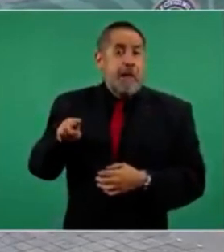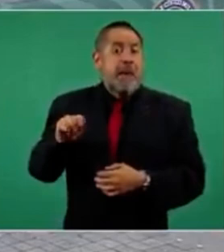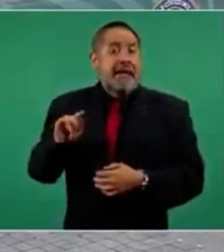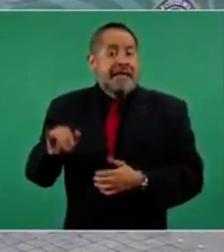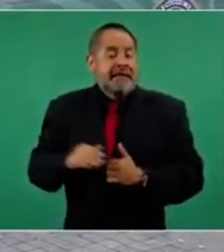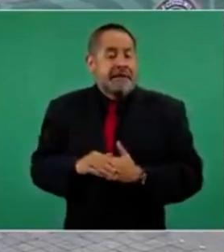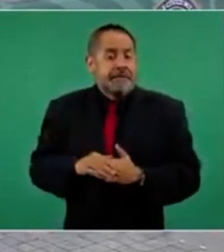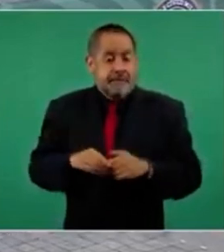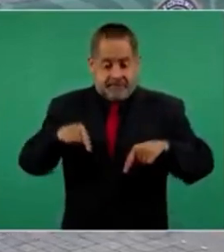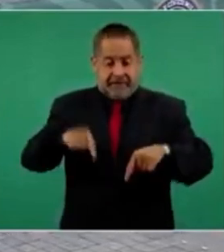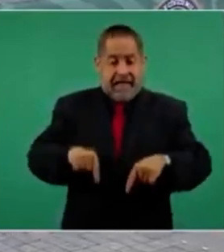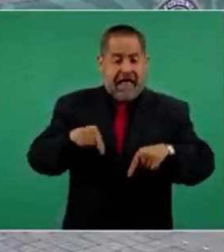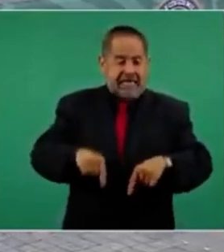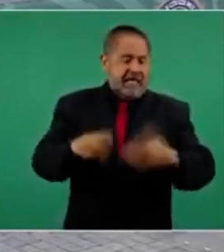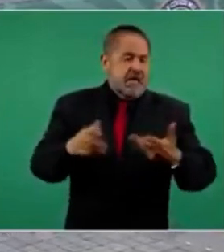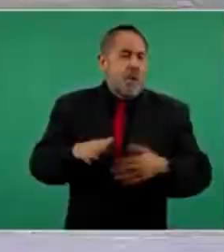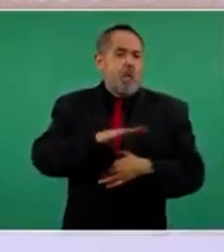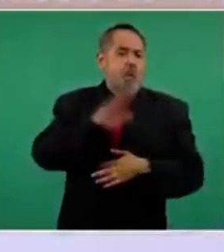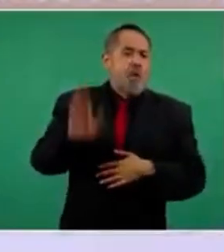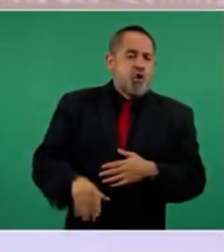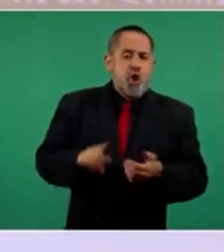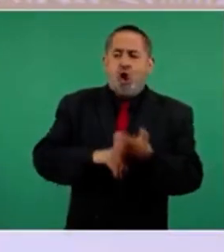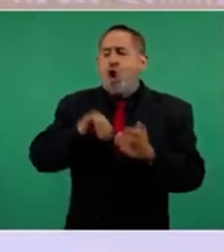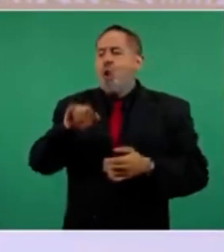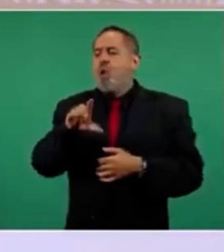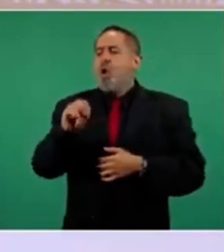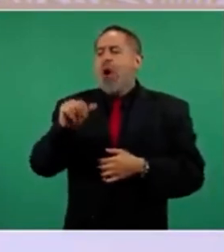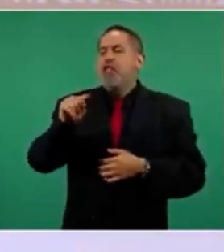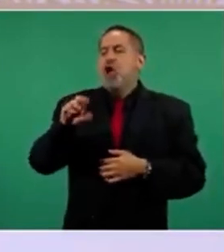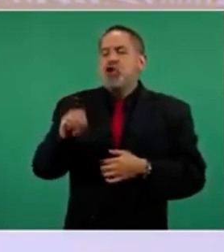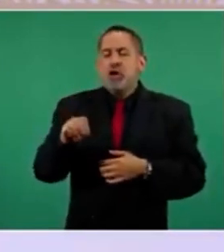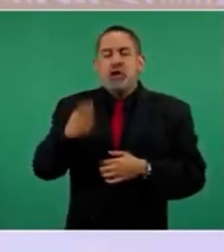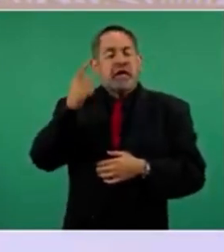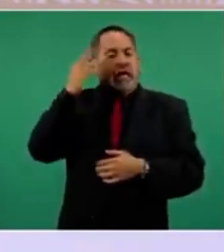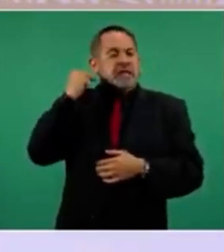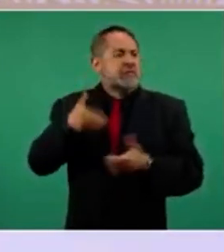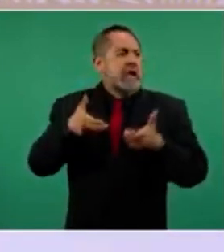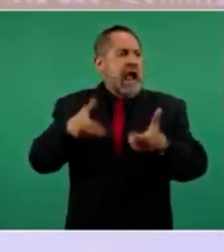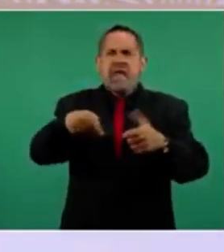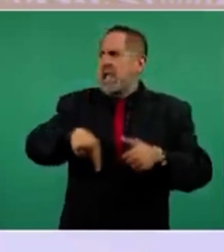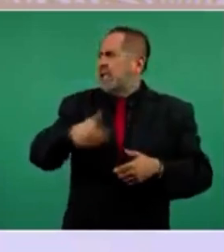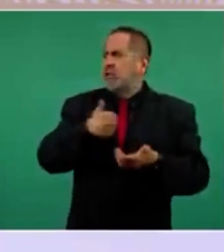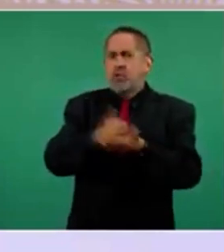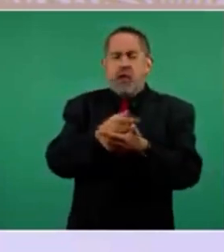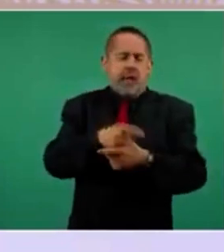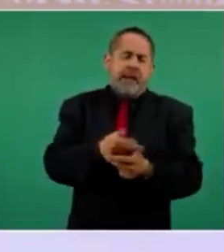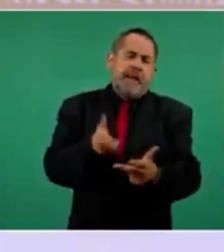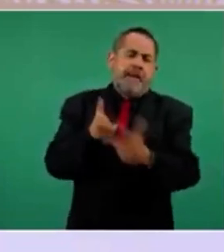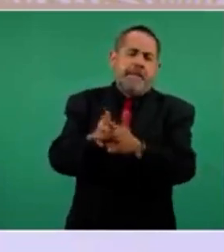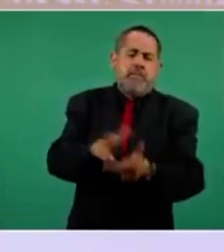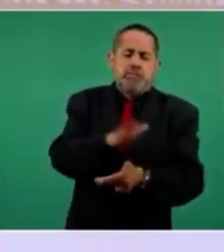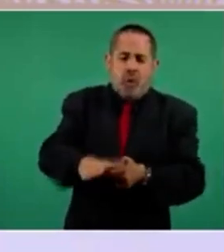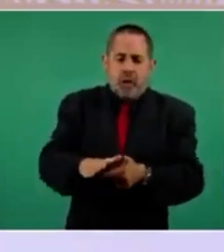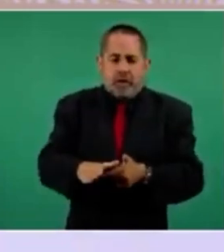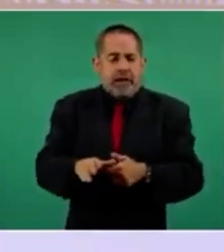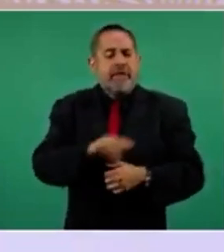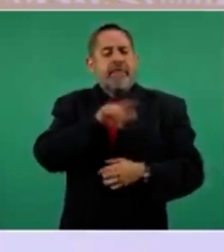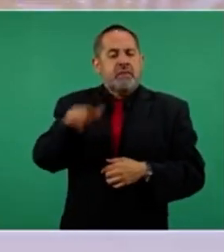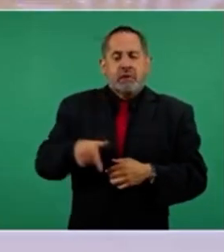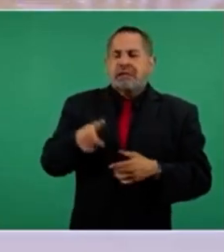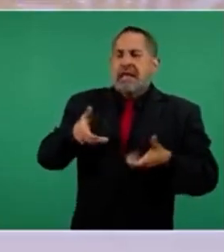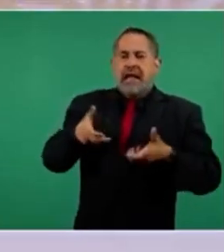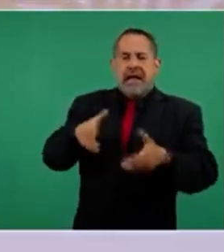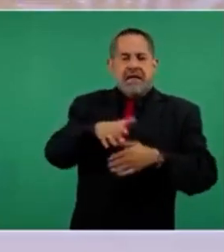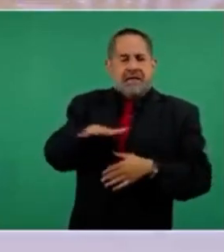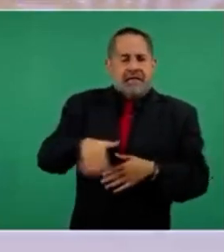revolución el joven comunista Julio Antonio Mella, asesinado en una calle de esta misma ciudad, en la que se conocerían años